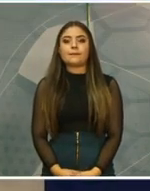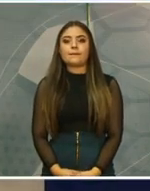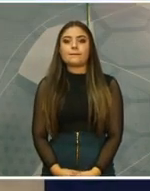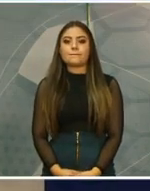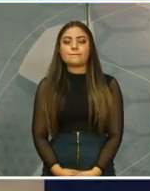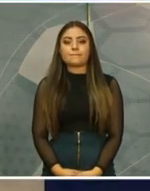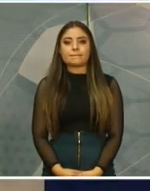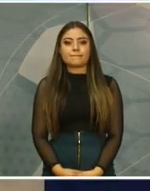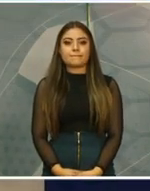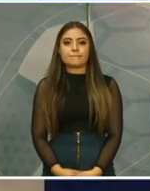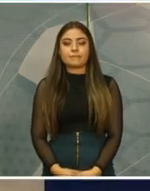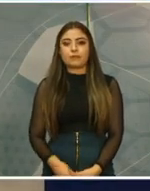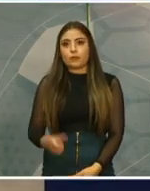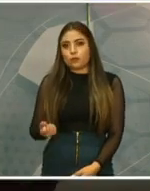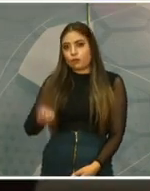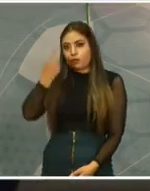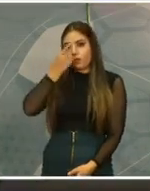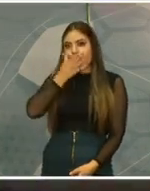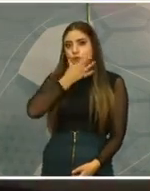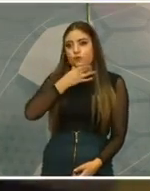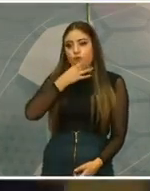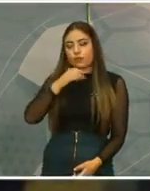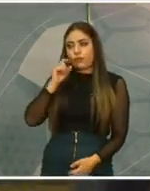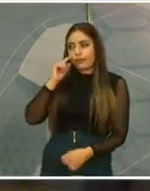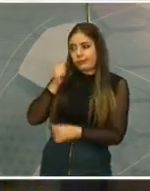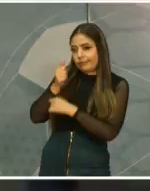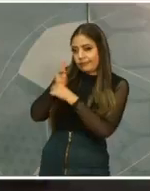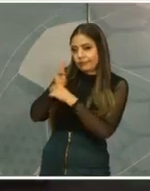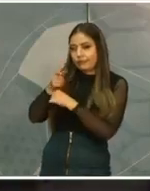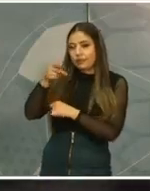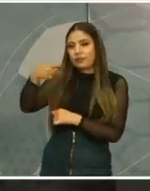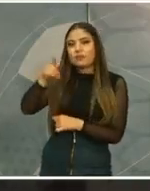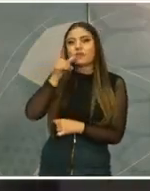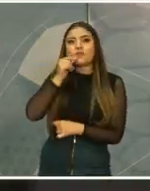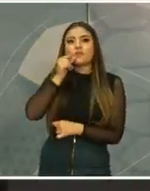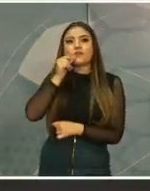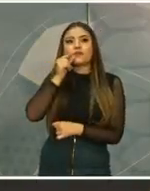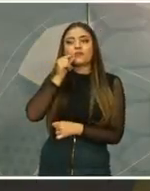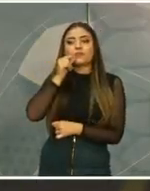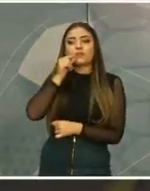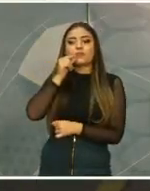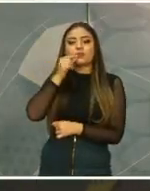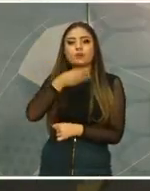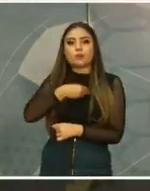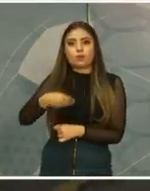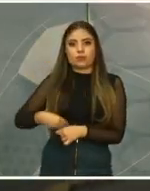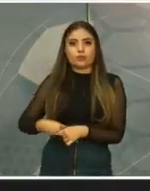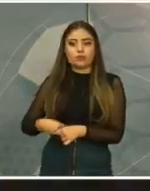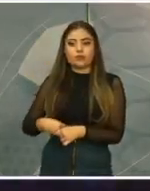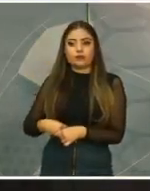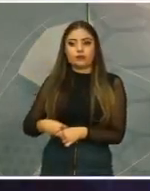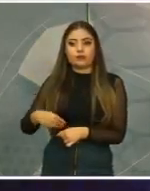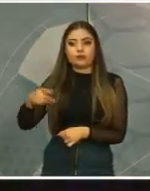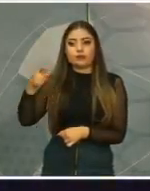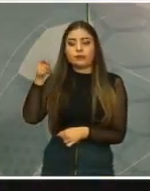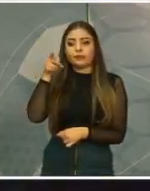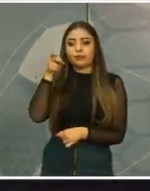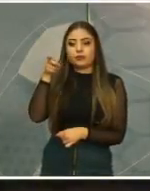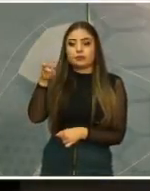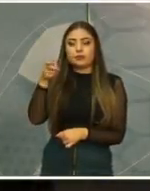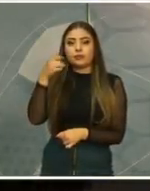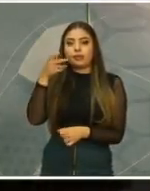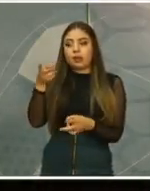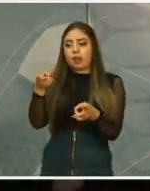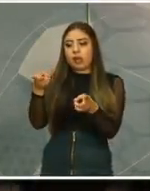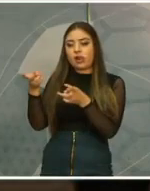Un hombre fue sorprendido por elementos de la Dirección de Seguridad Pública Municipal mientras sustraía un compresor de aire para mini